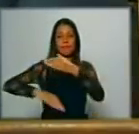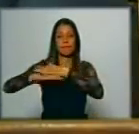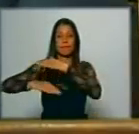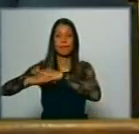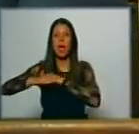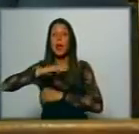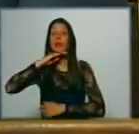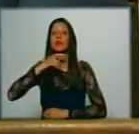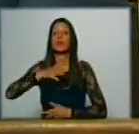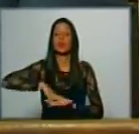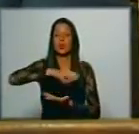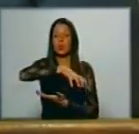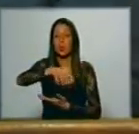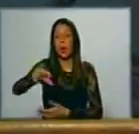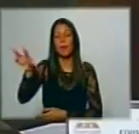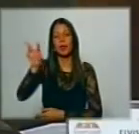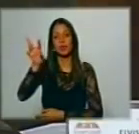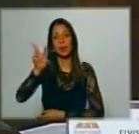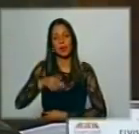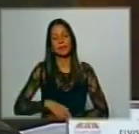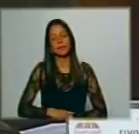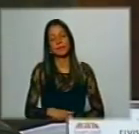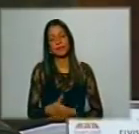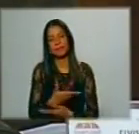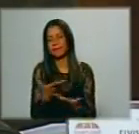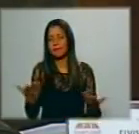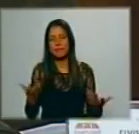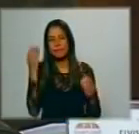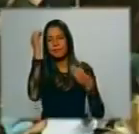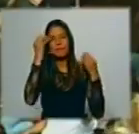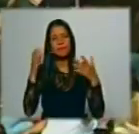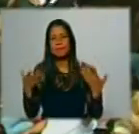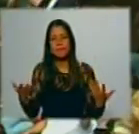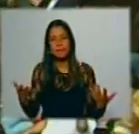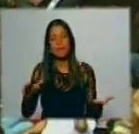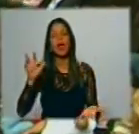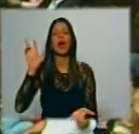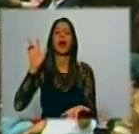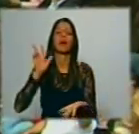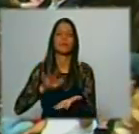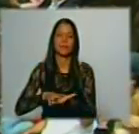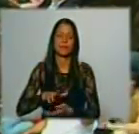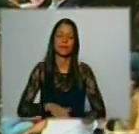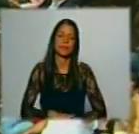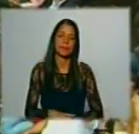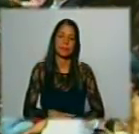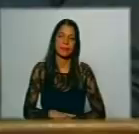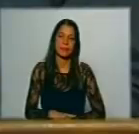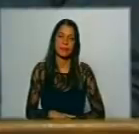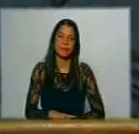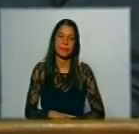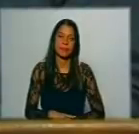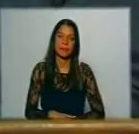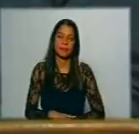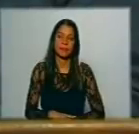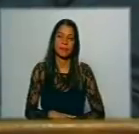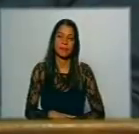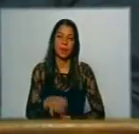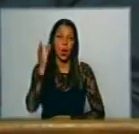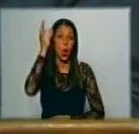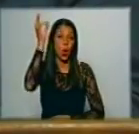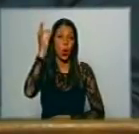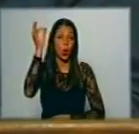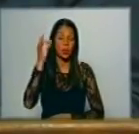y productos. Es todo. En consideración, aprobado. Siguiente artículo. Consejos productivos